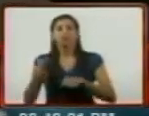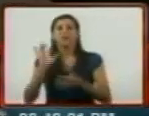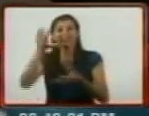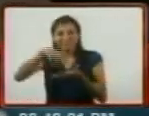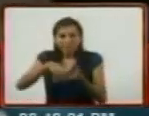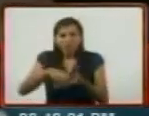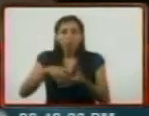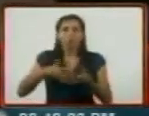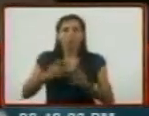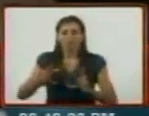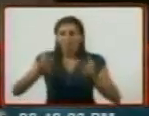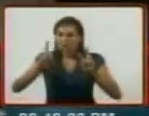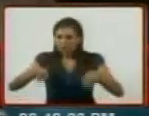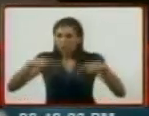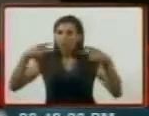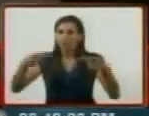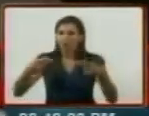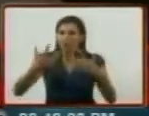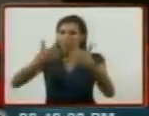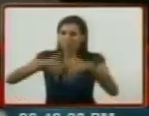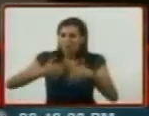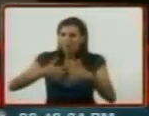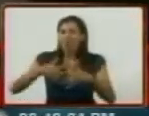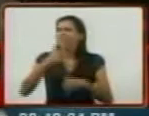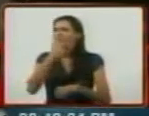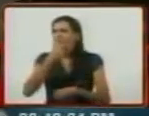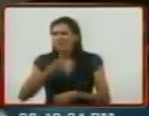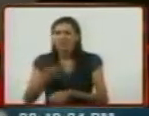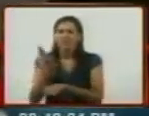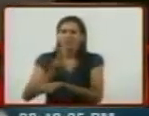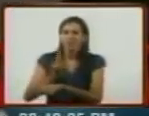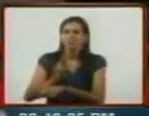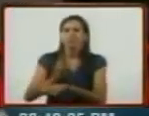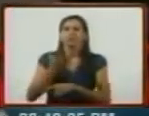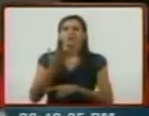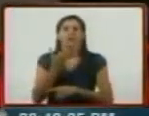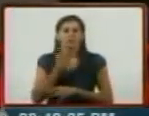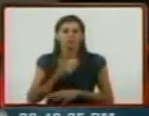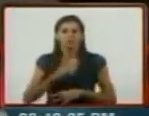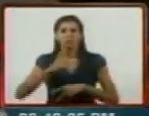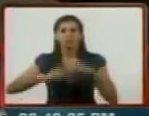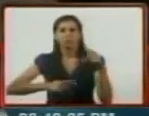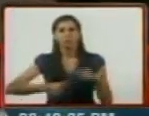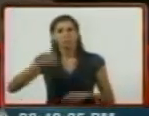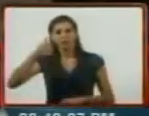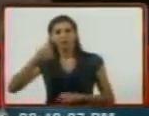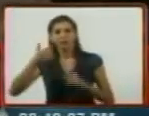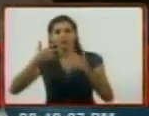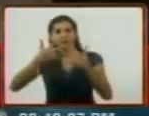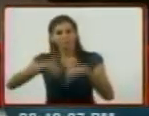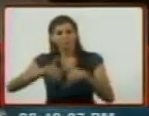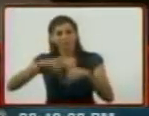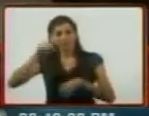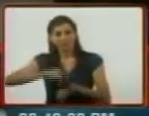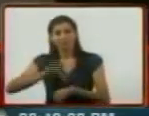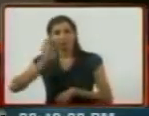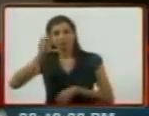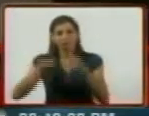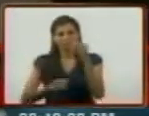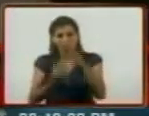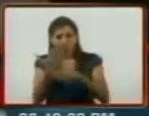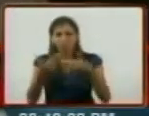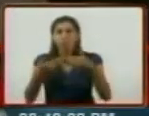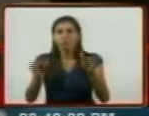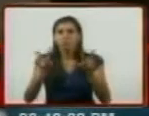la maquinaria, los equipos con mucha más fluidez, incluso que se generen nuevas plantas y nuevas fábricas en el país. La producción como